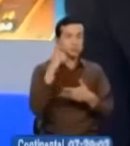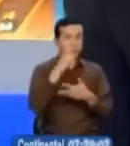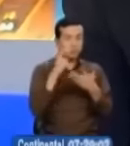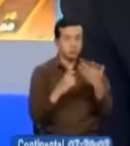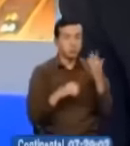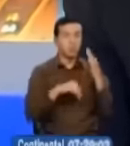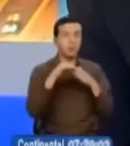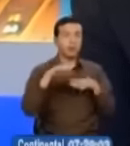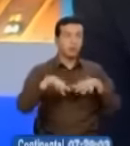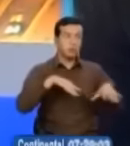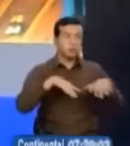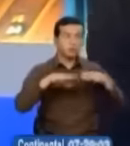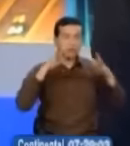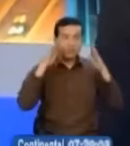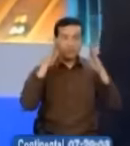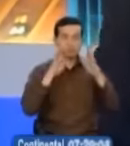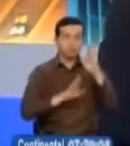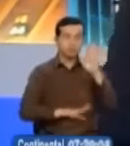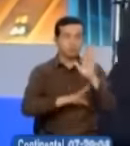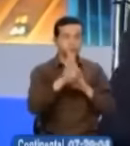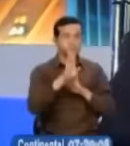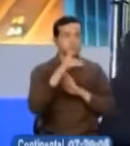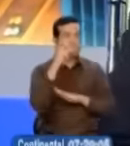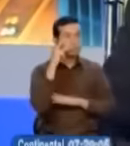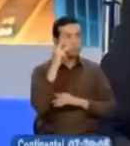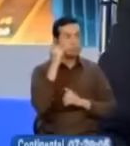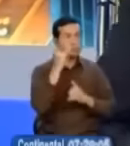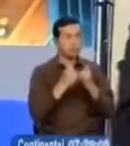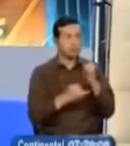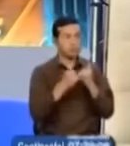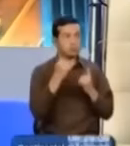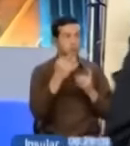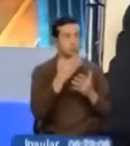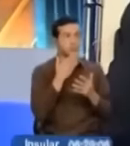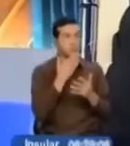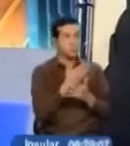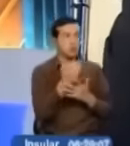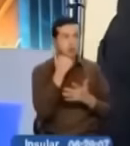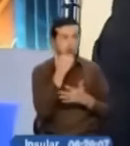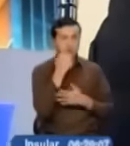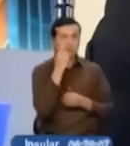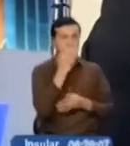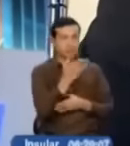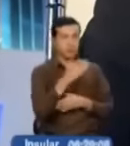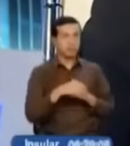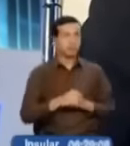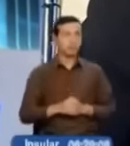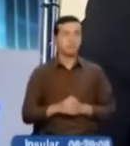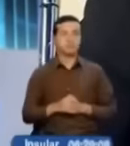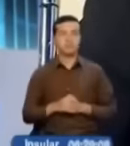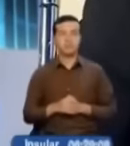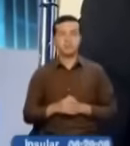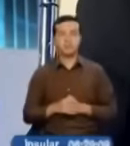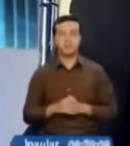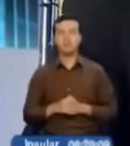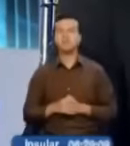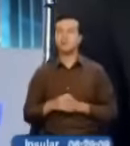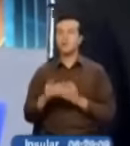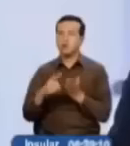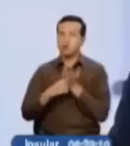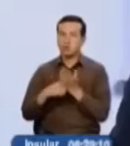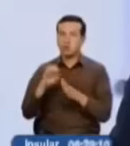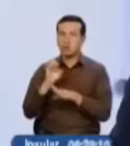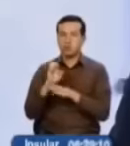generar políticas públicas para apuntalar. Vamos a las conclusiones, sin perjuicio de que me menciones estos que acabo de indicar. Sí, justamente el Foro